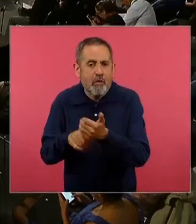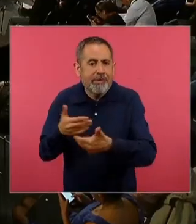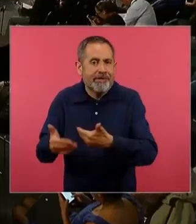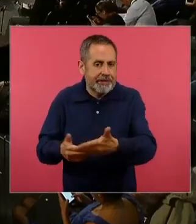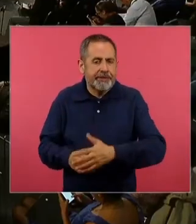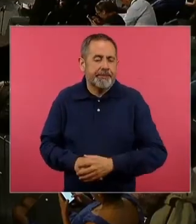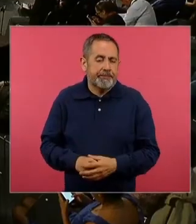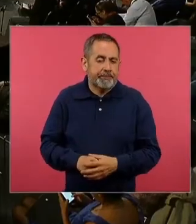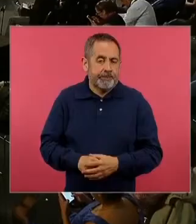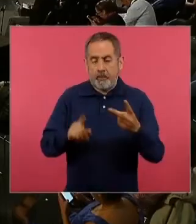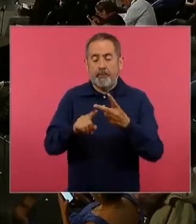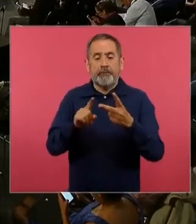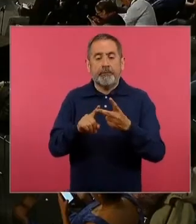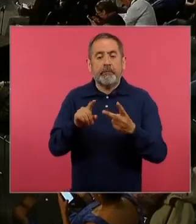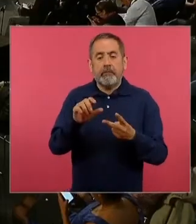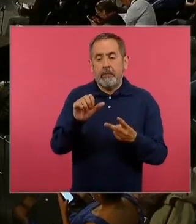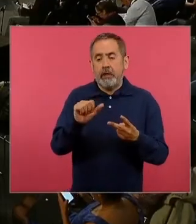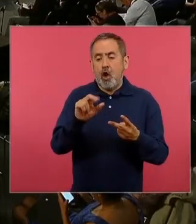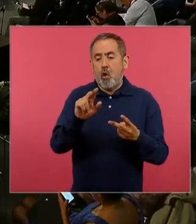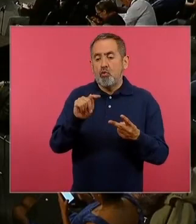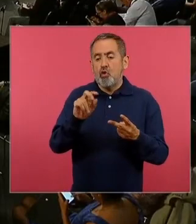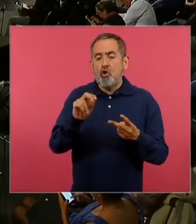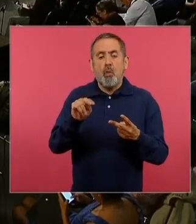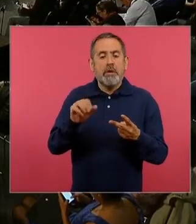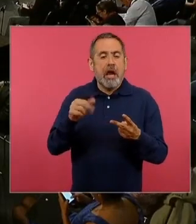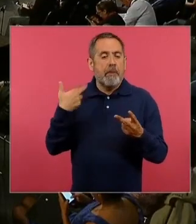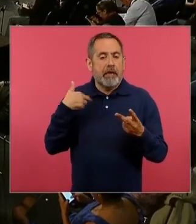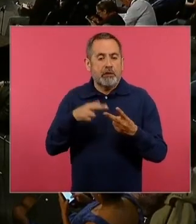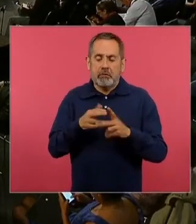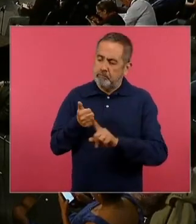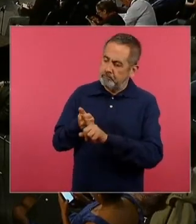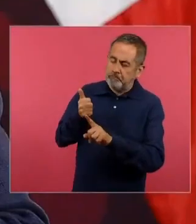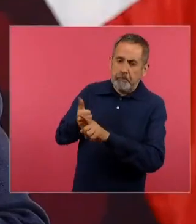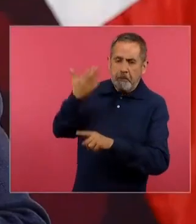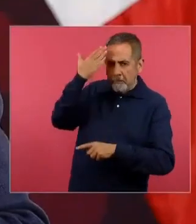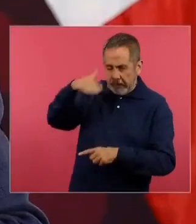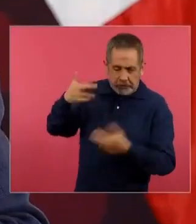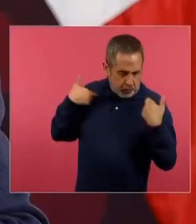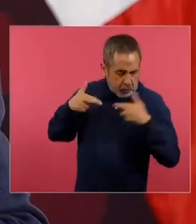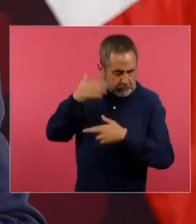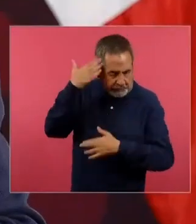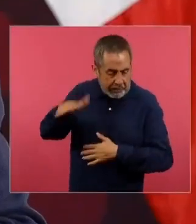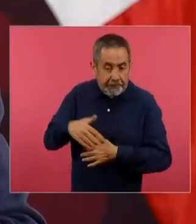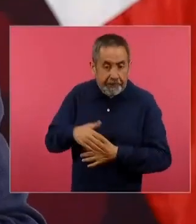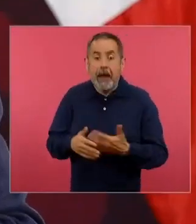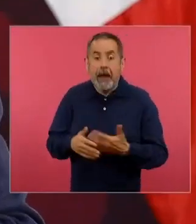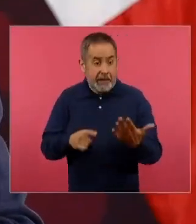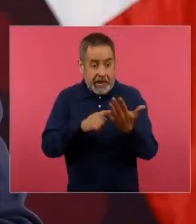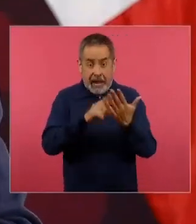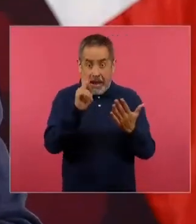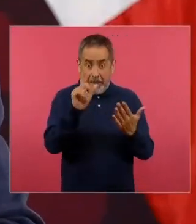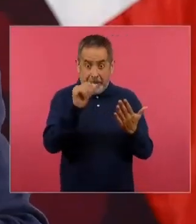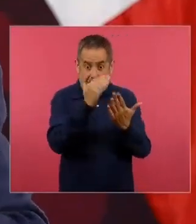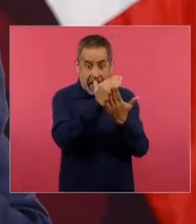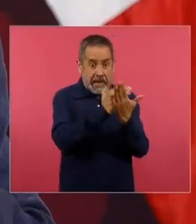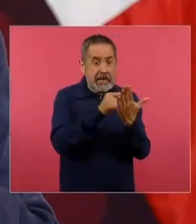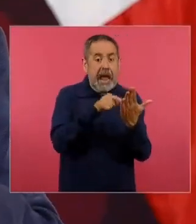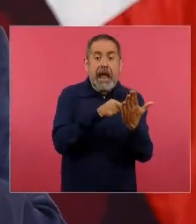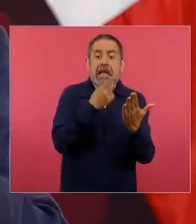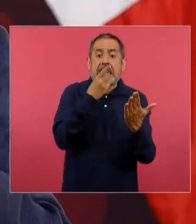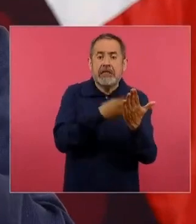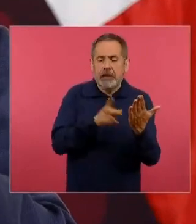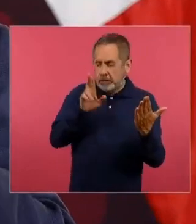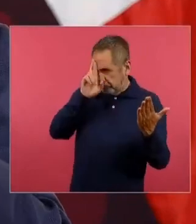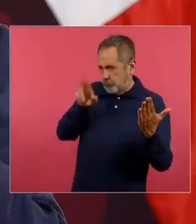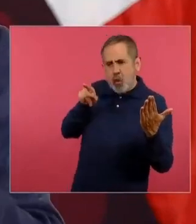es la autonomía profesional del docente. El plan de estudios está reconociendo al docente que